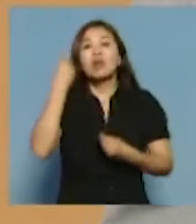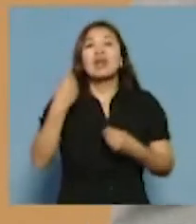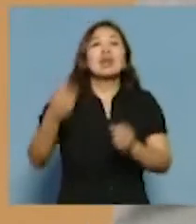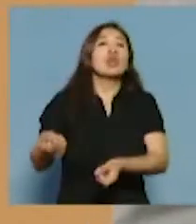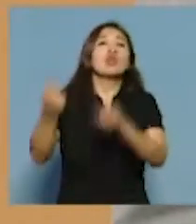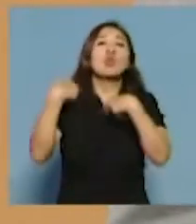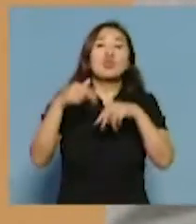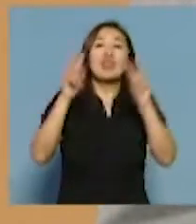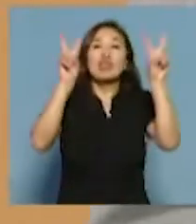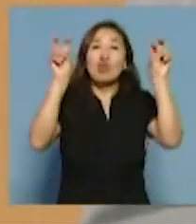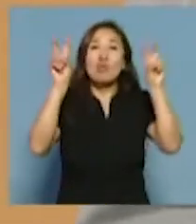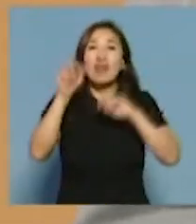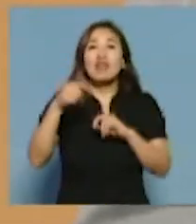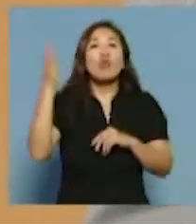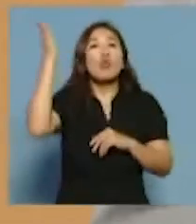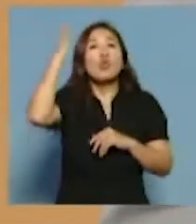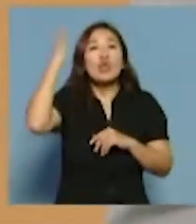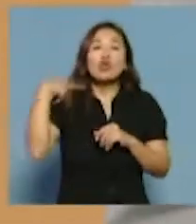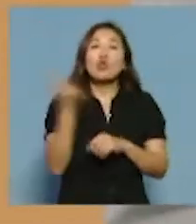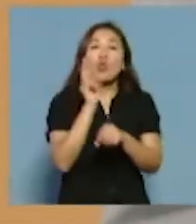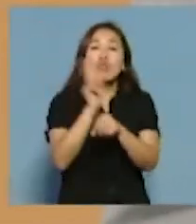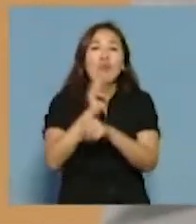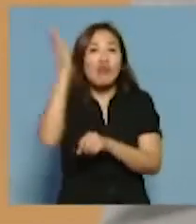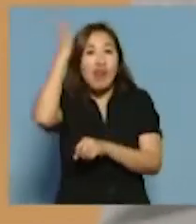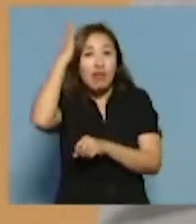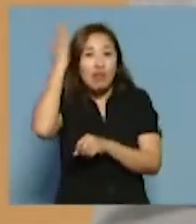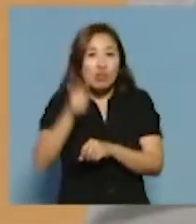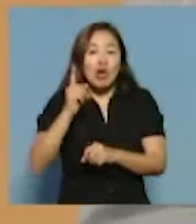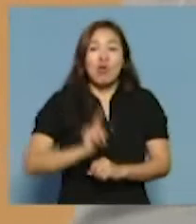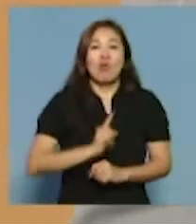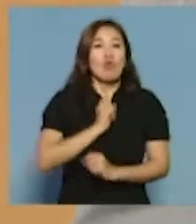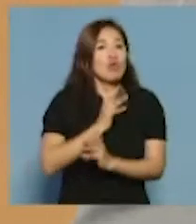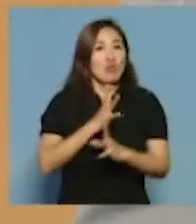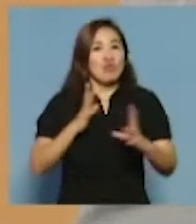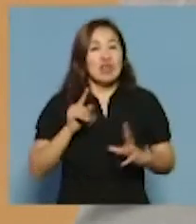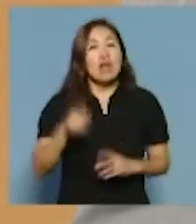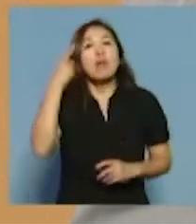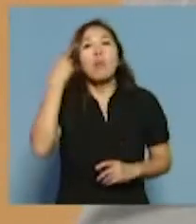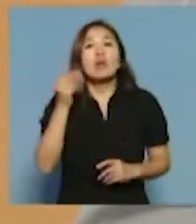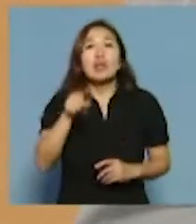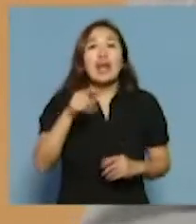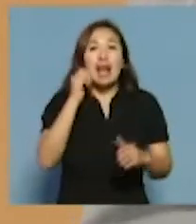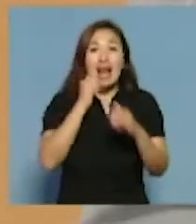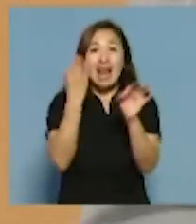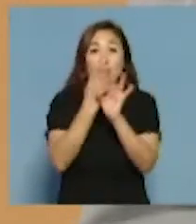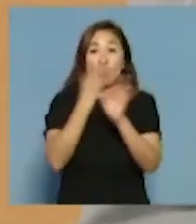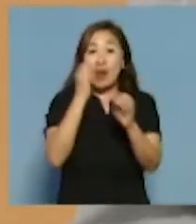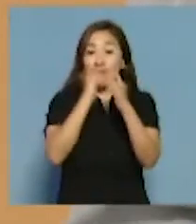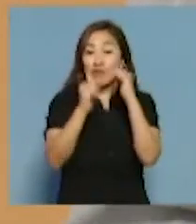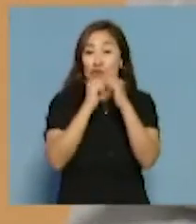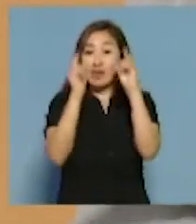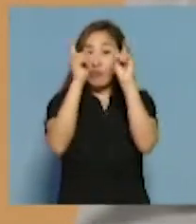institución meritoria de la cultura lo cual para nosotros es un orgullo muy grande porque precisamente el colegio de profesores de historia